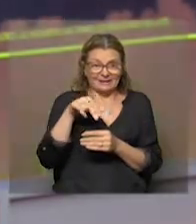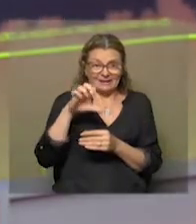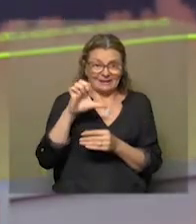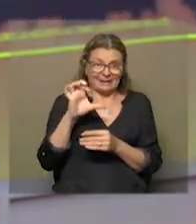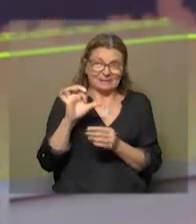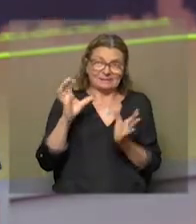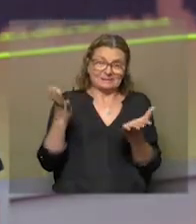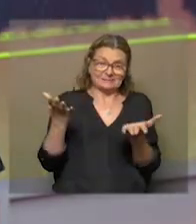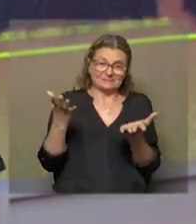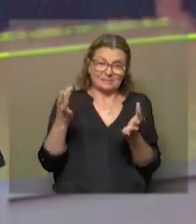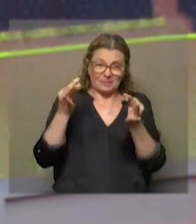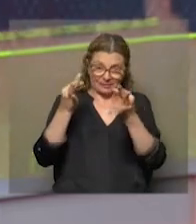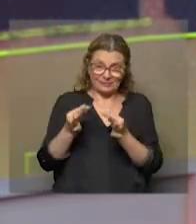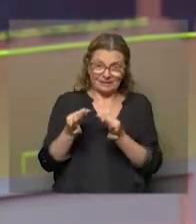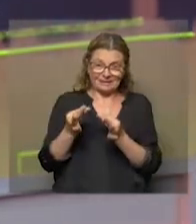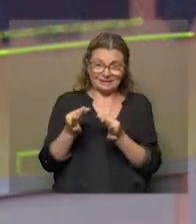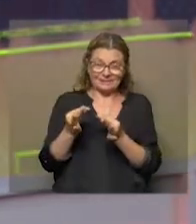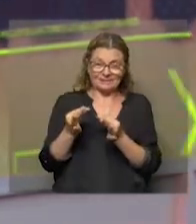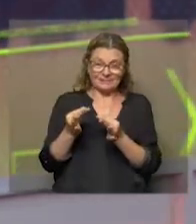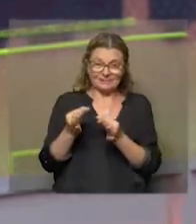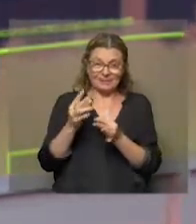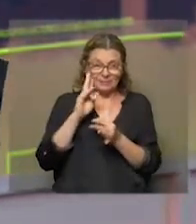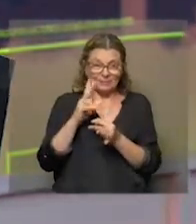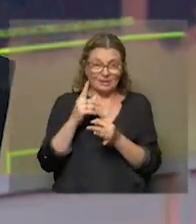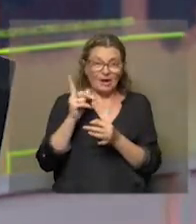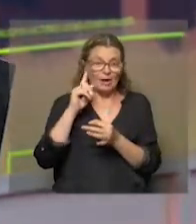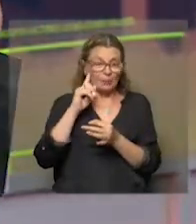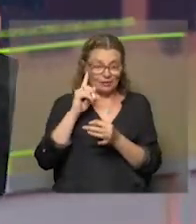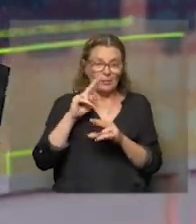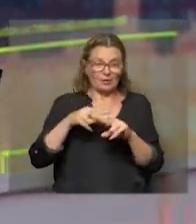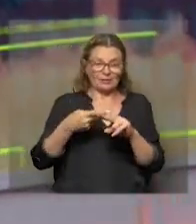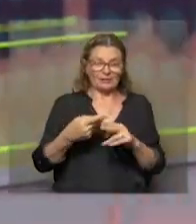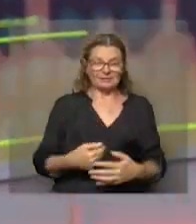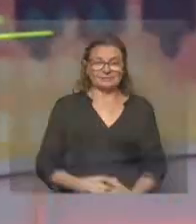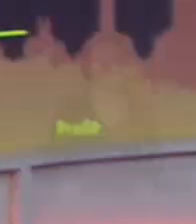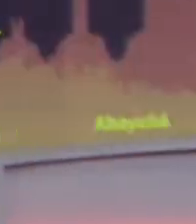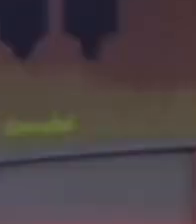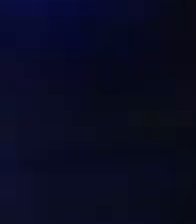no. Perfecto. Revelado el misterio, escuchamos a Mainé.